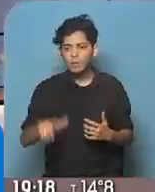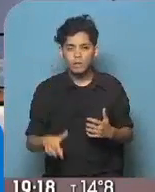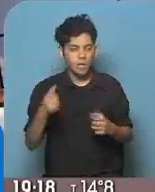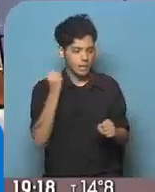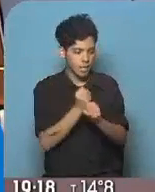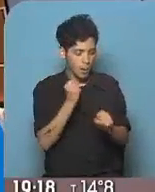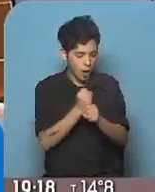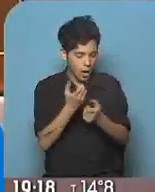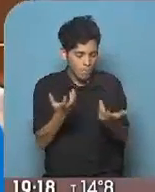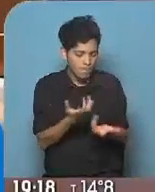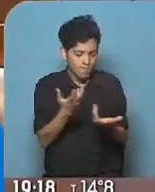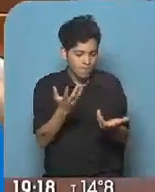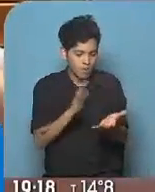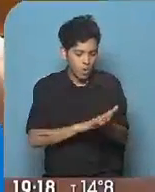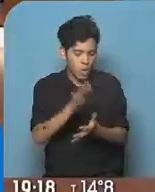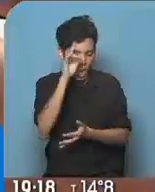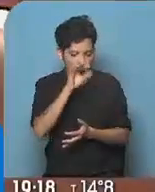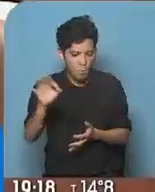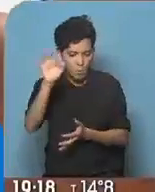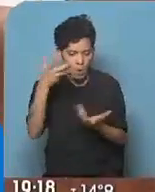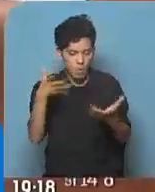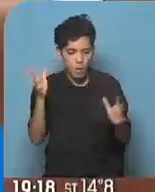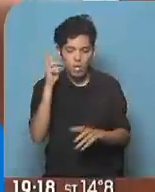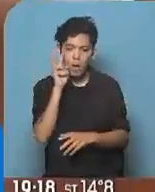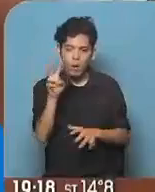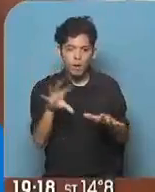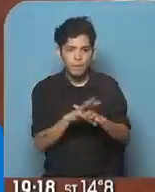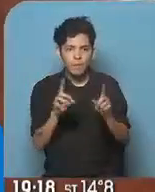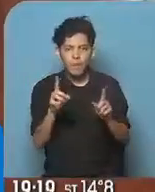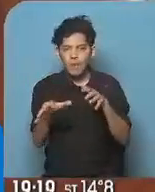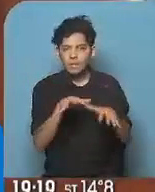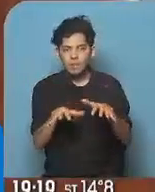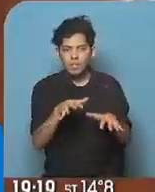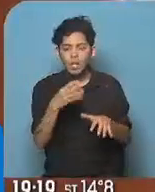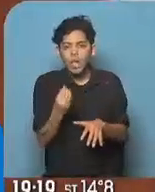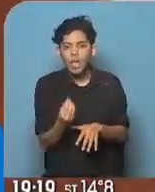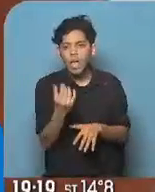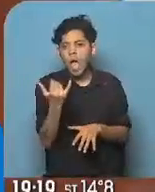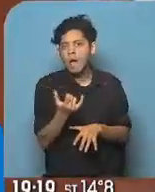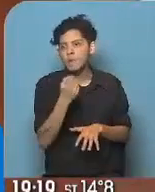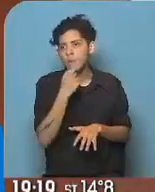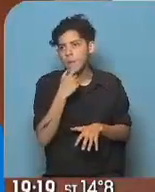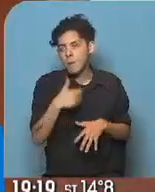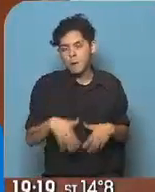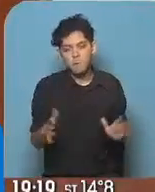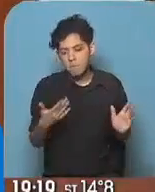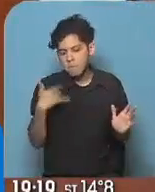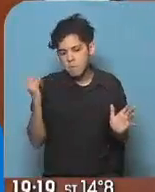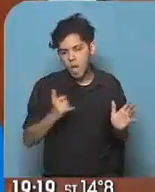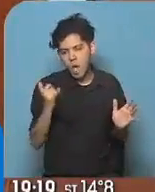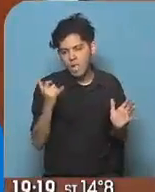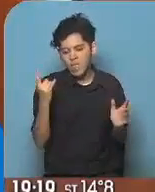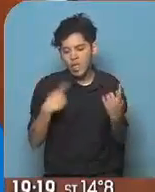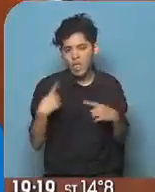el análisis de la opinión pública lo que estás viendo es que hay situaciones en las que no sé por ejemplo para anécdotas diversas